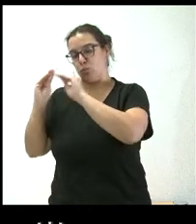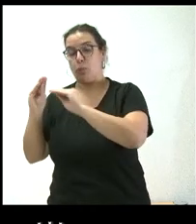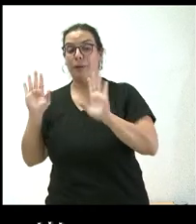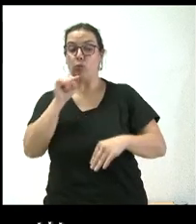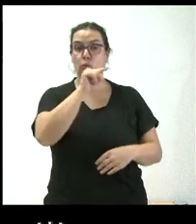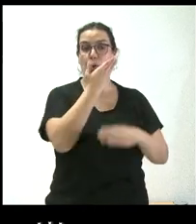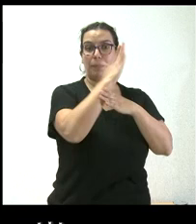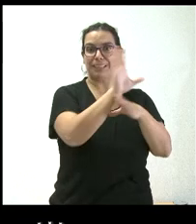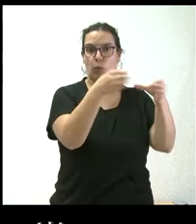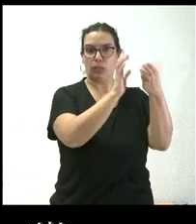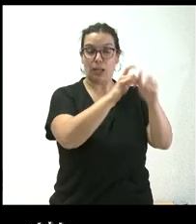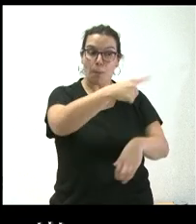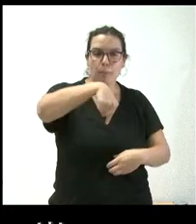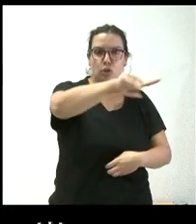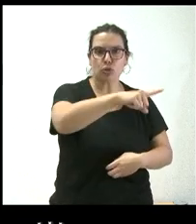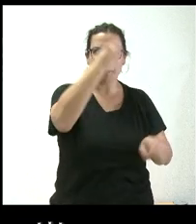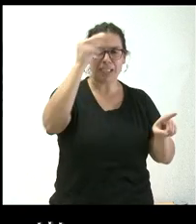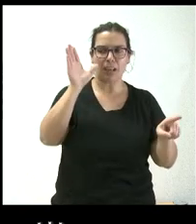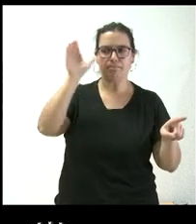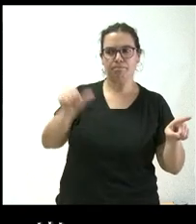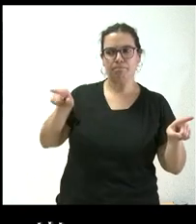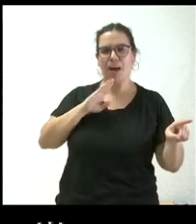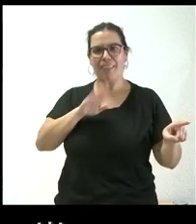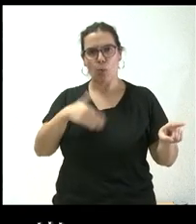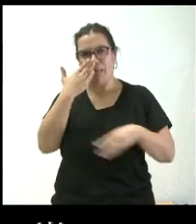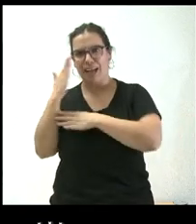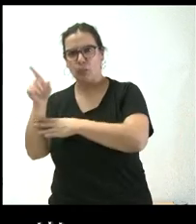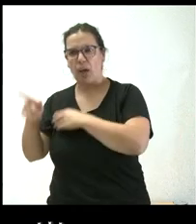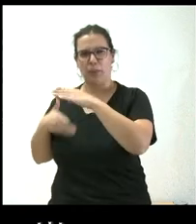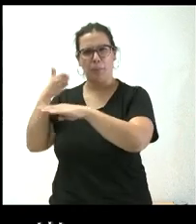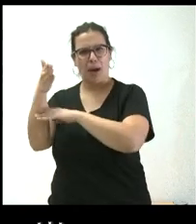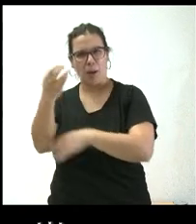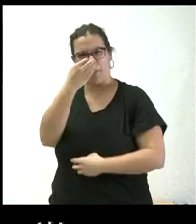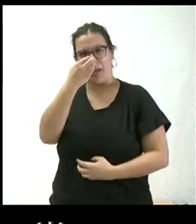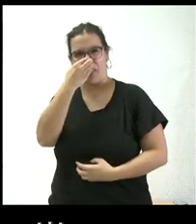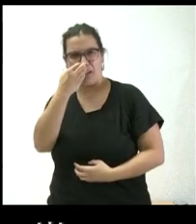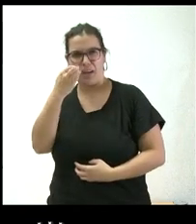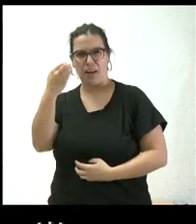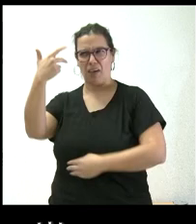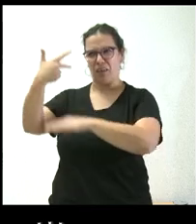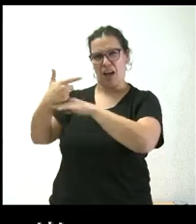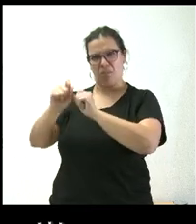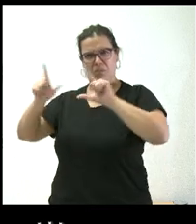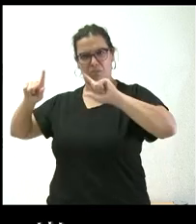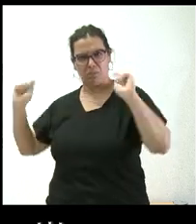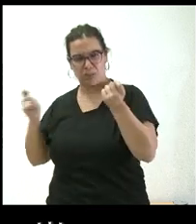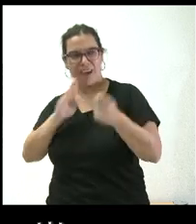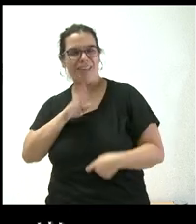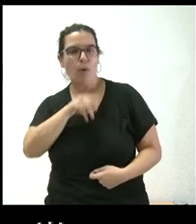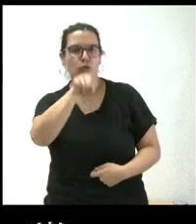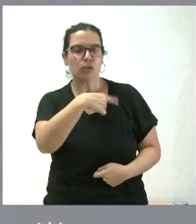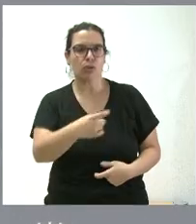portavoz le parece adecuado esa actitud de ir a Medina del campo y si le parecen adecuadas sus